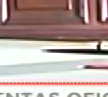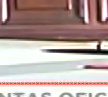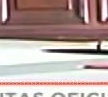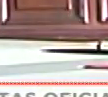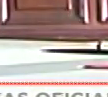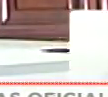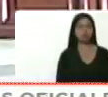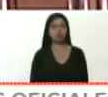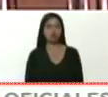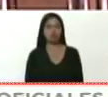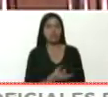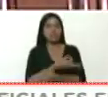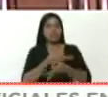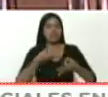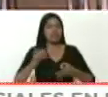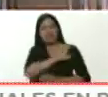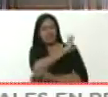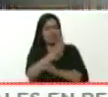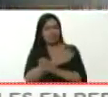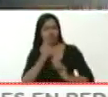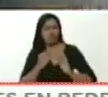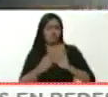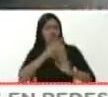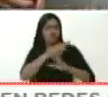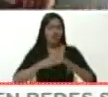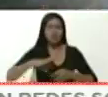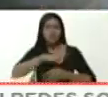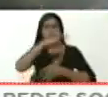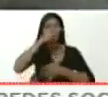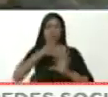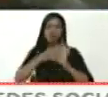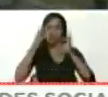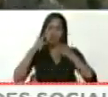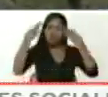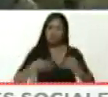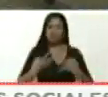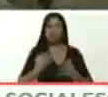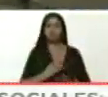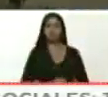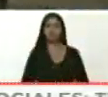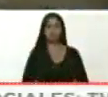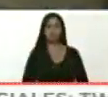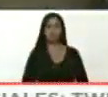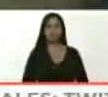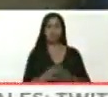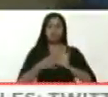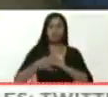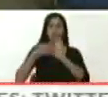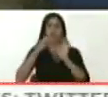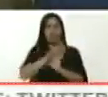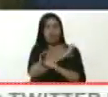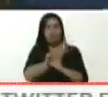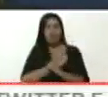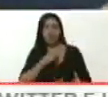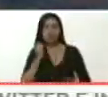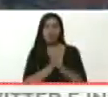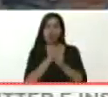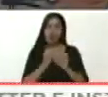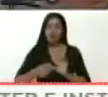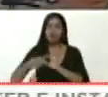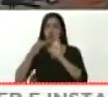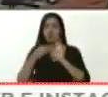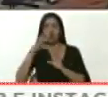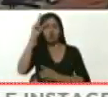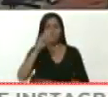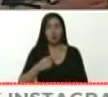Excelente, qué energía, qué fuerza espiritual, qué convicción. y con esa energía trabajando,